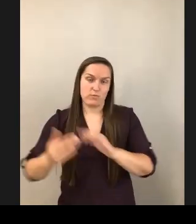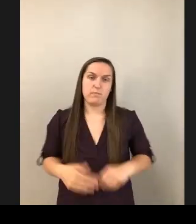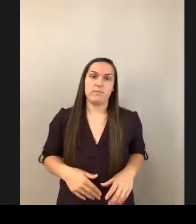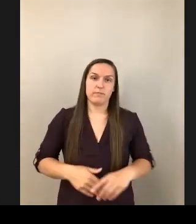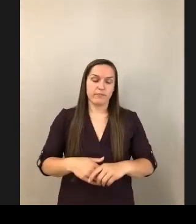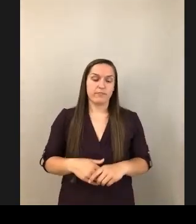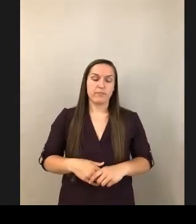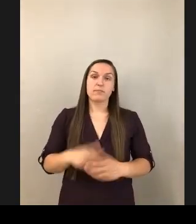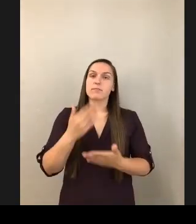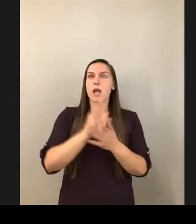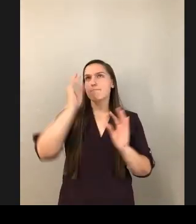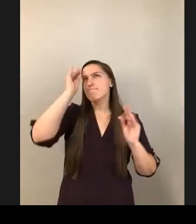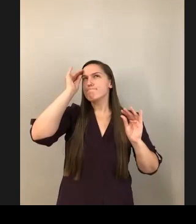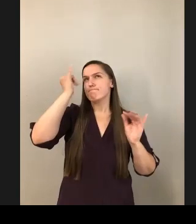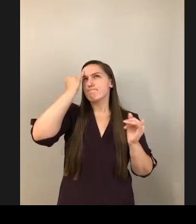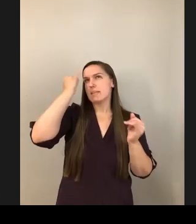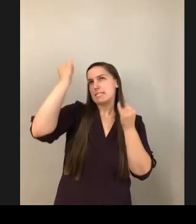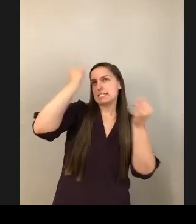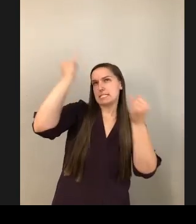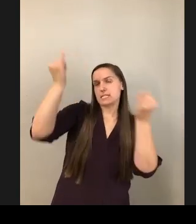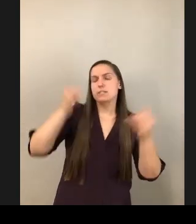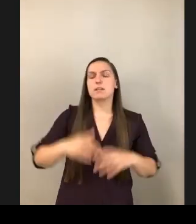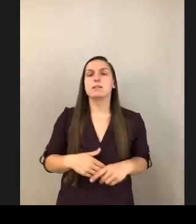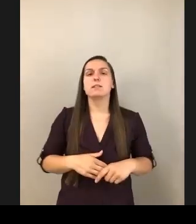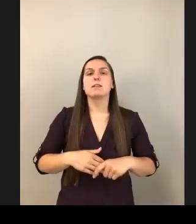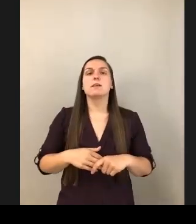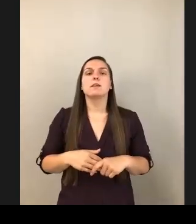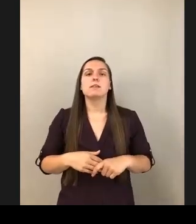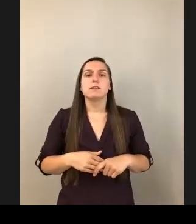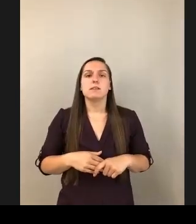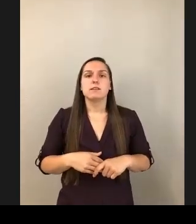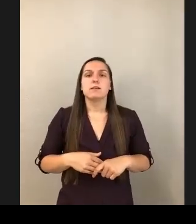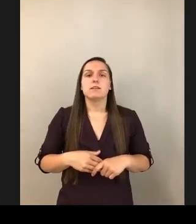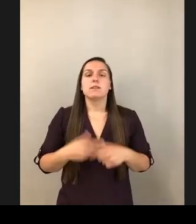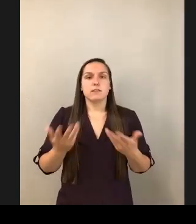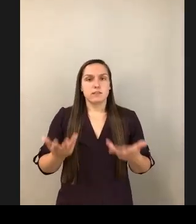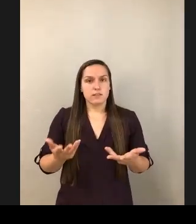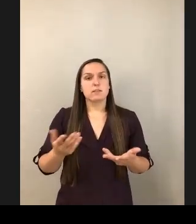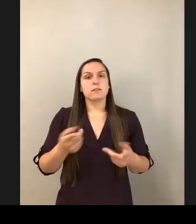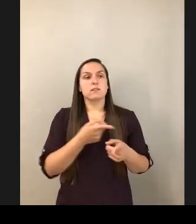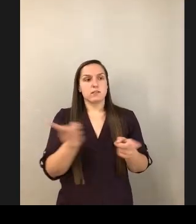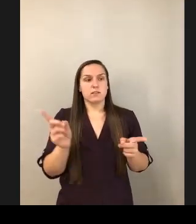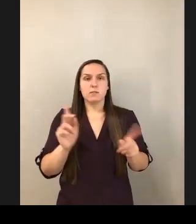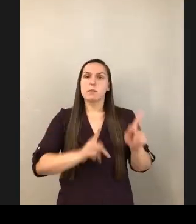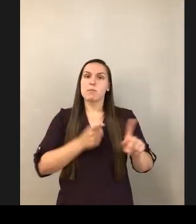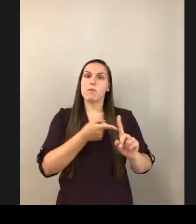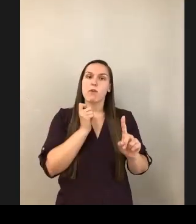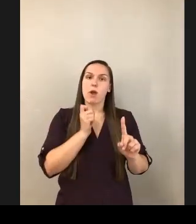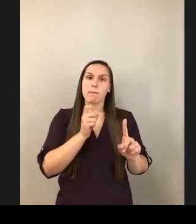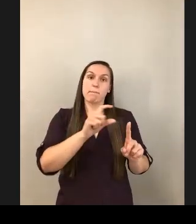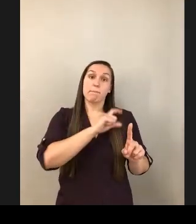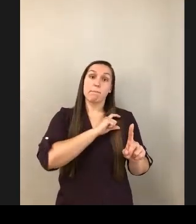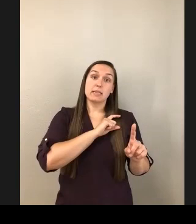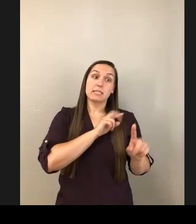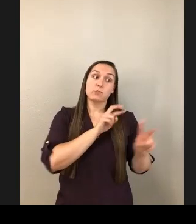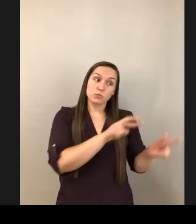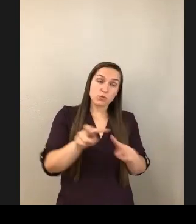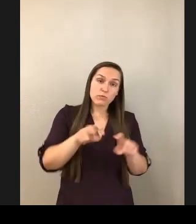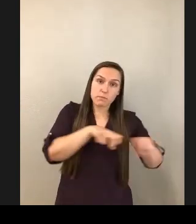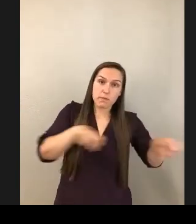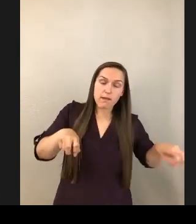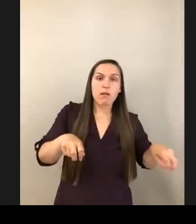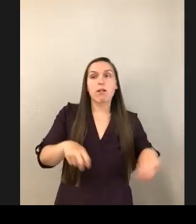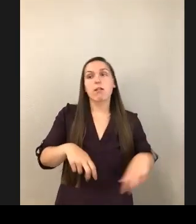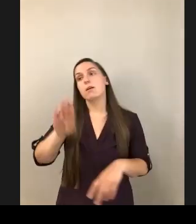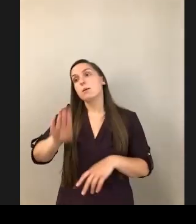comunidad. Algunas ideas que he tenido, tener miembros tal vez del miembro